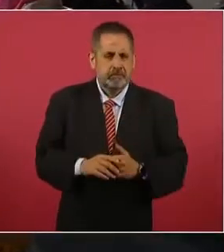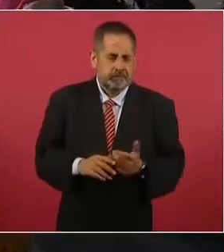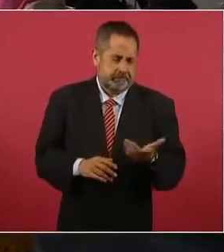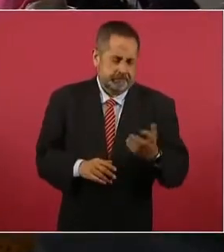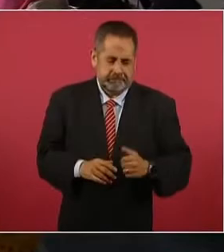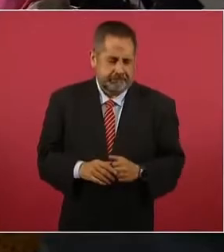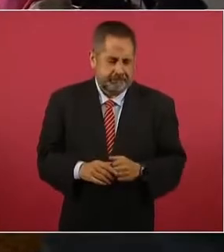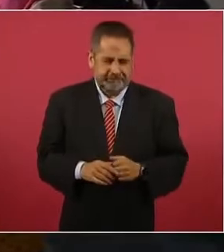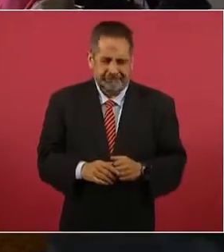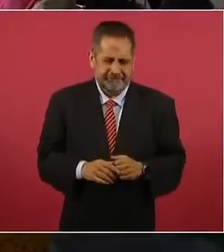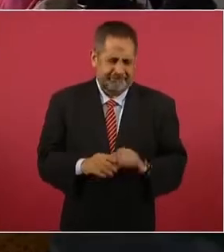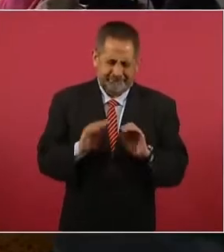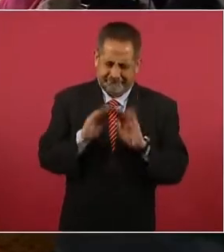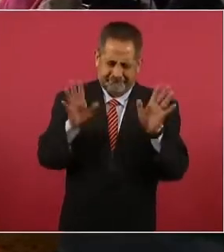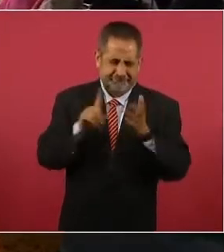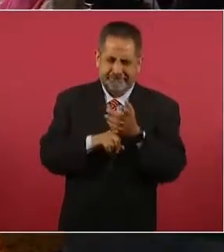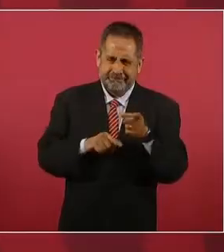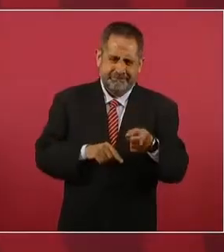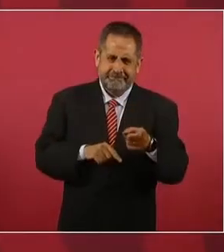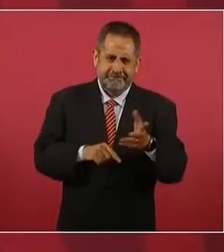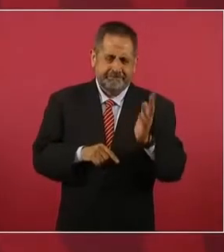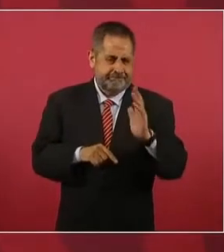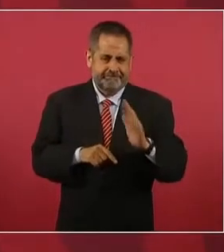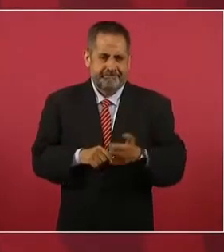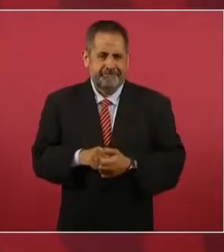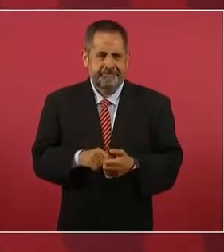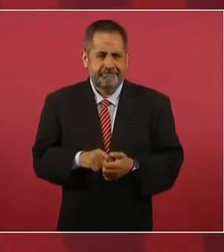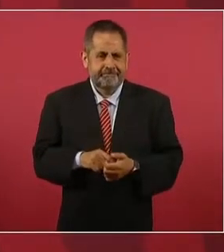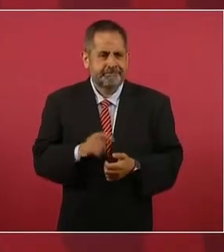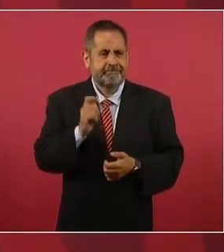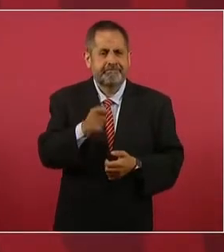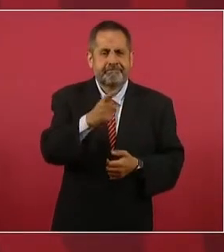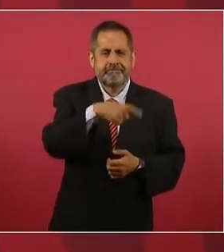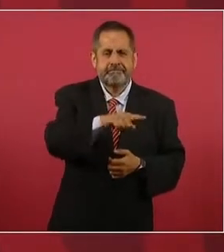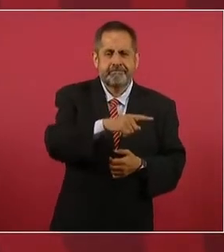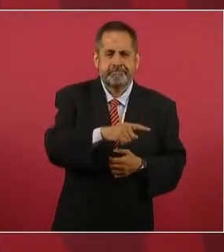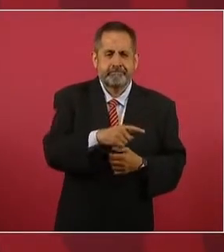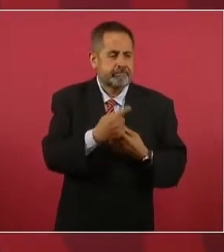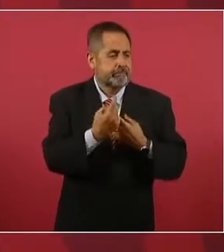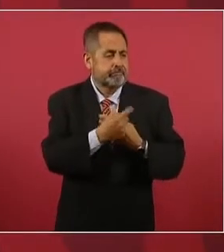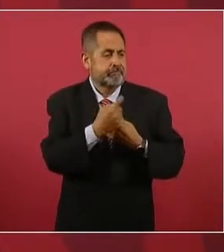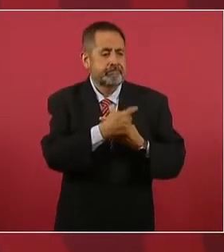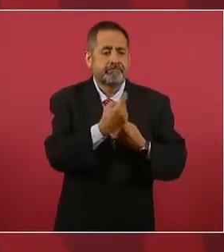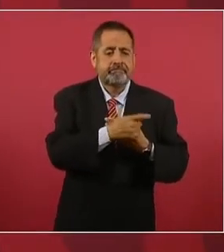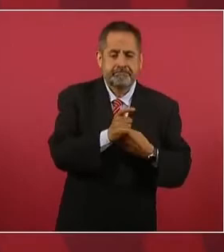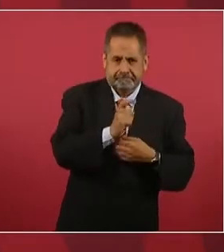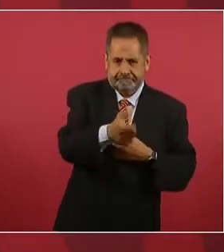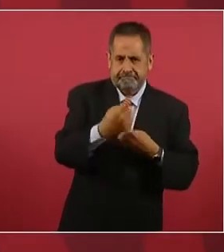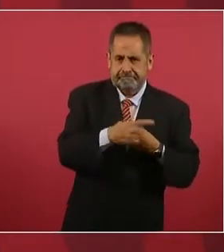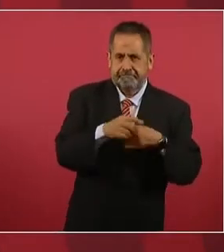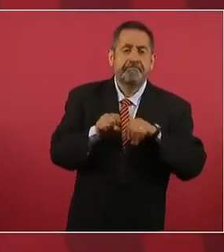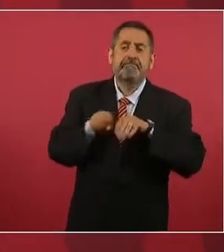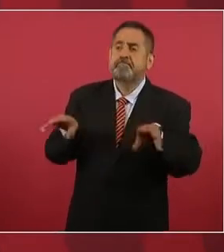es clarísimo de que echan a dar campañas